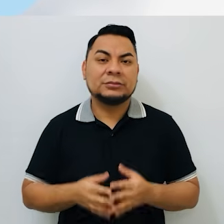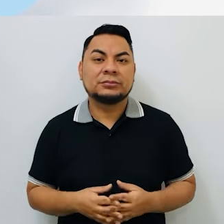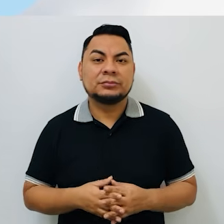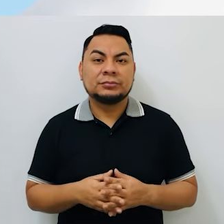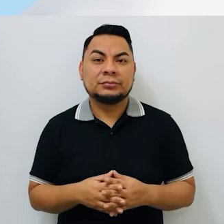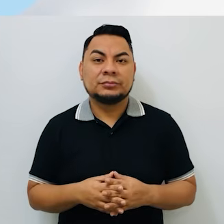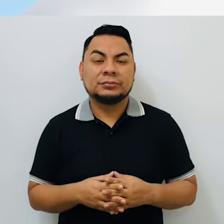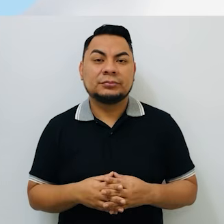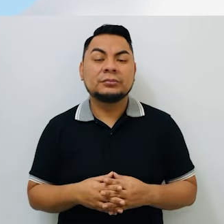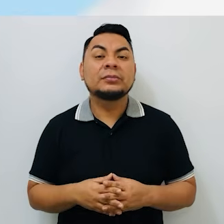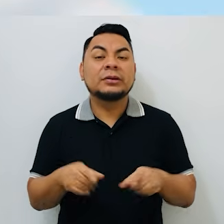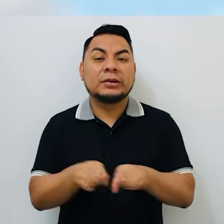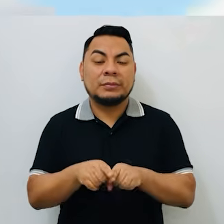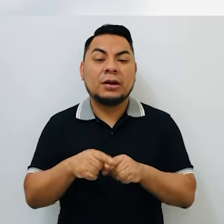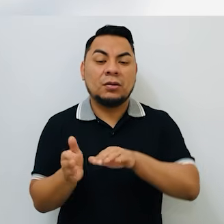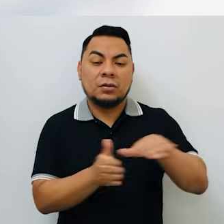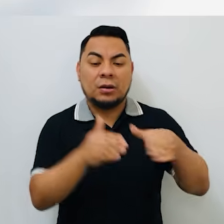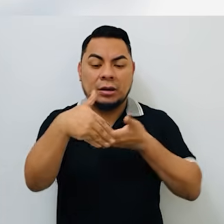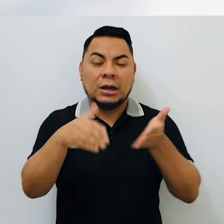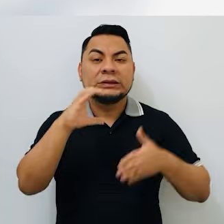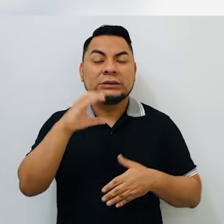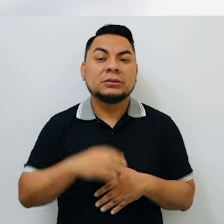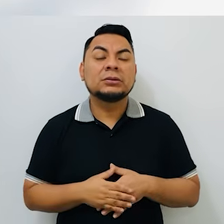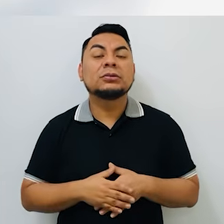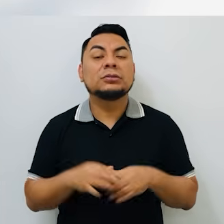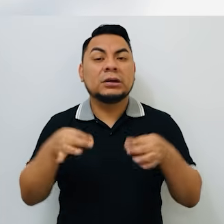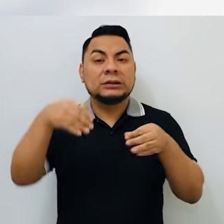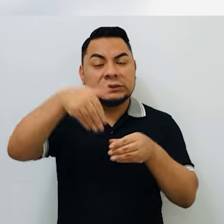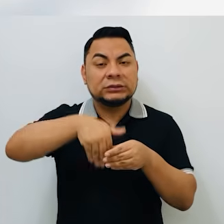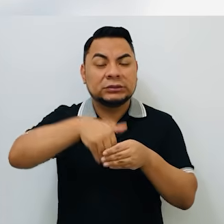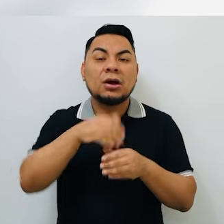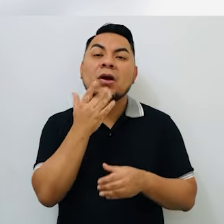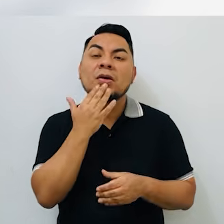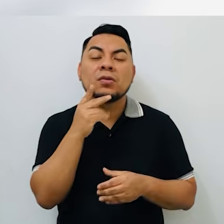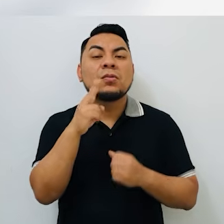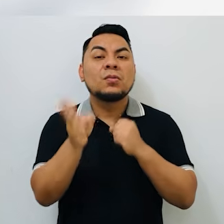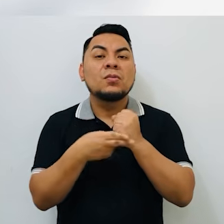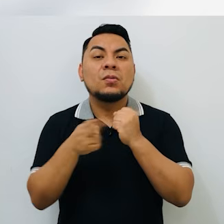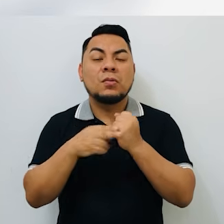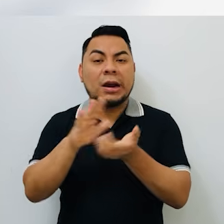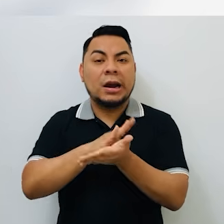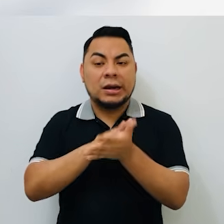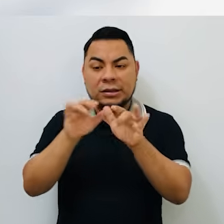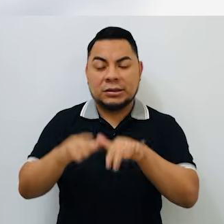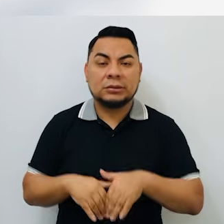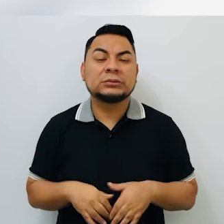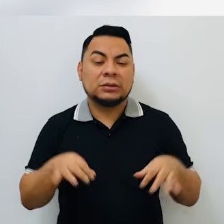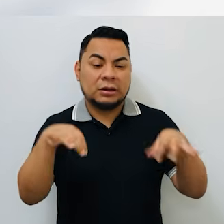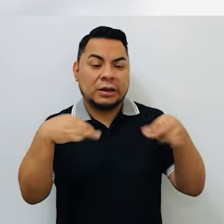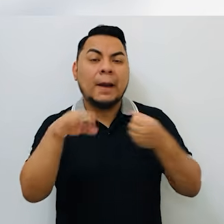el DNI. Paquete C: sobres de plástico de colores para guardar